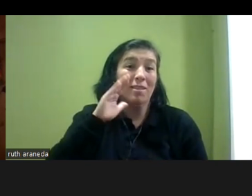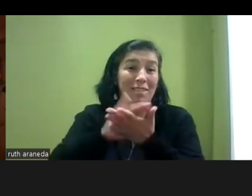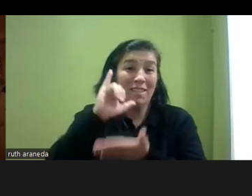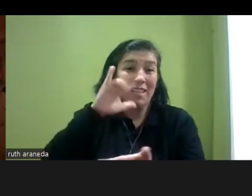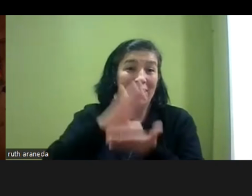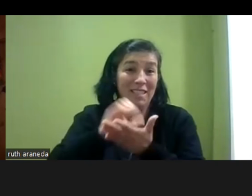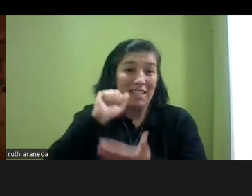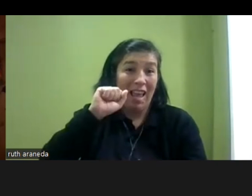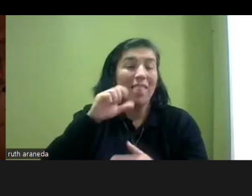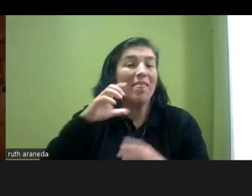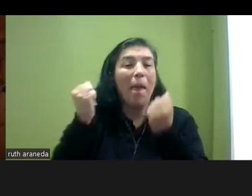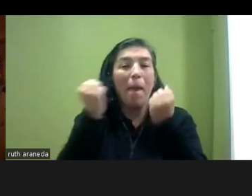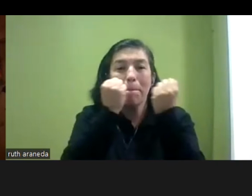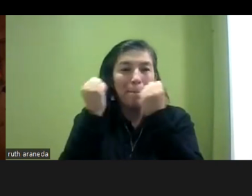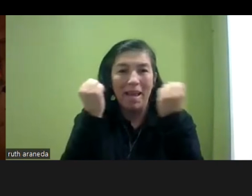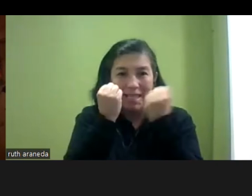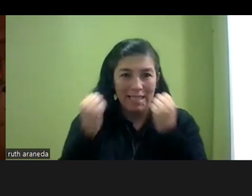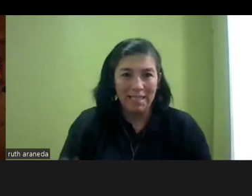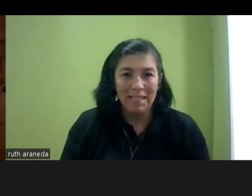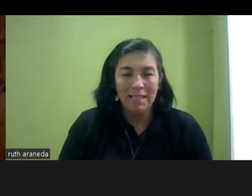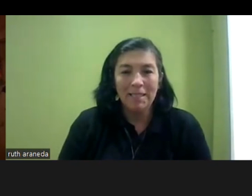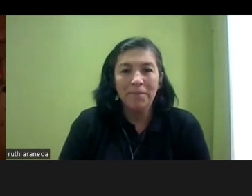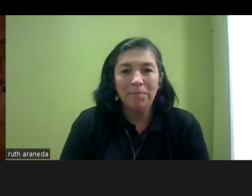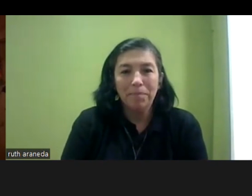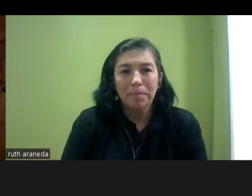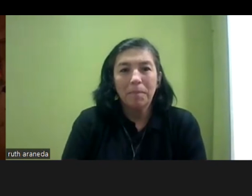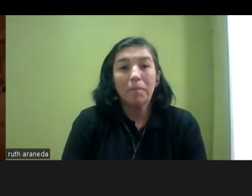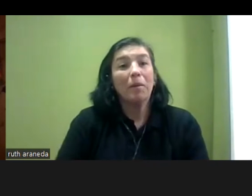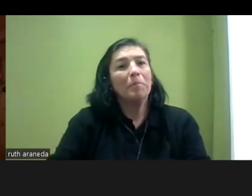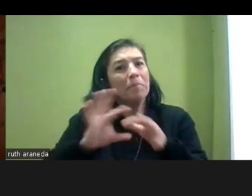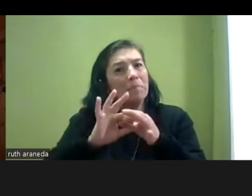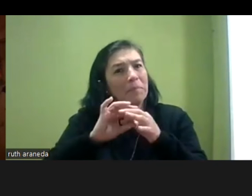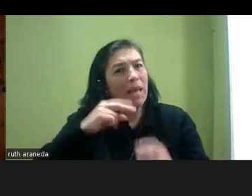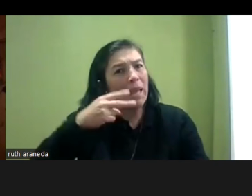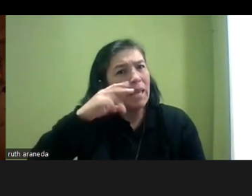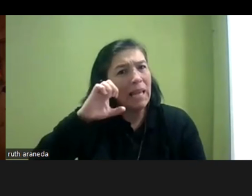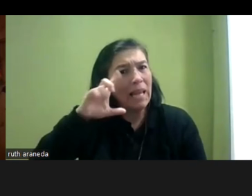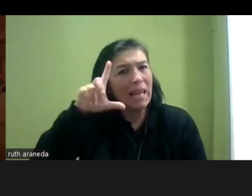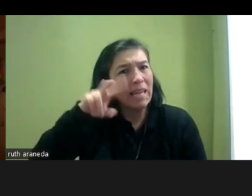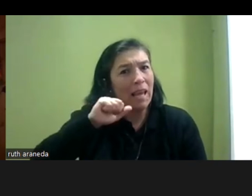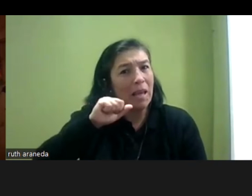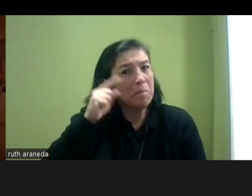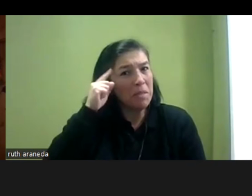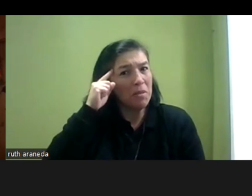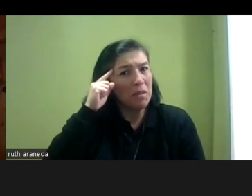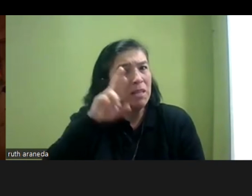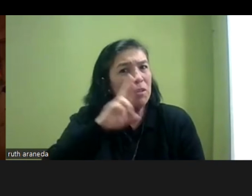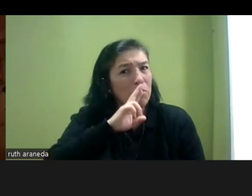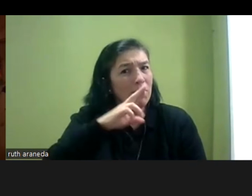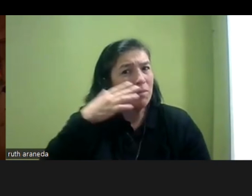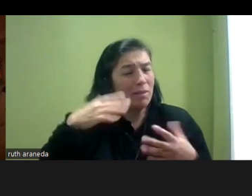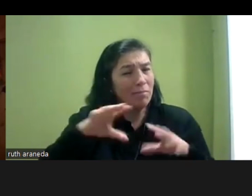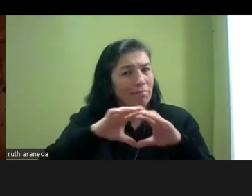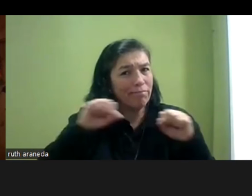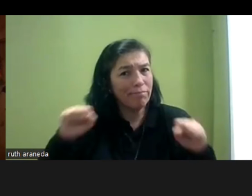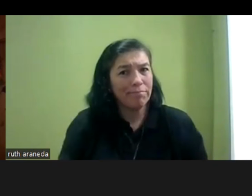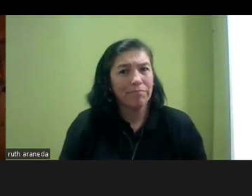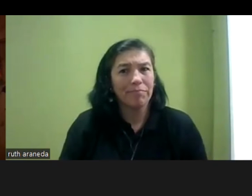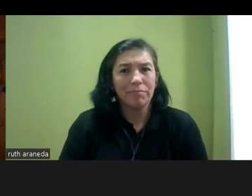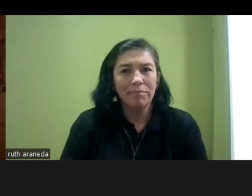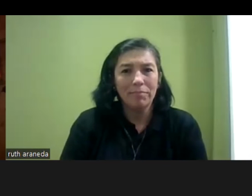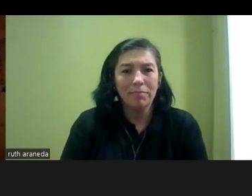chicha de maíz. Ujú. Muchas gracias, Elena. Me imagino que Iraí quedó ahí con su respuesta, ¿verdad? Tenemos